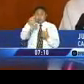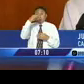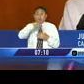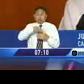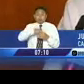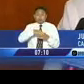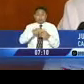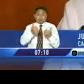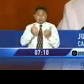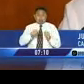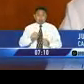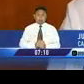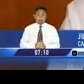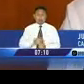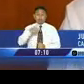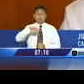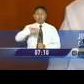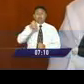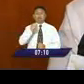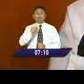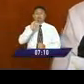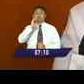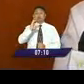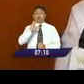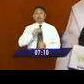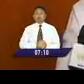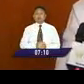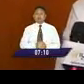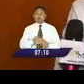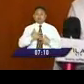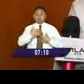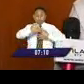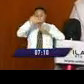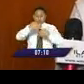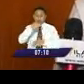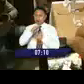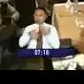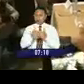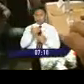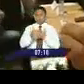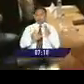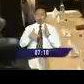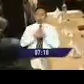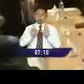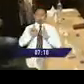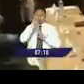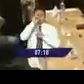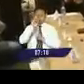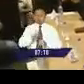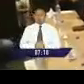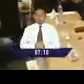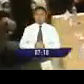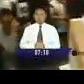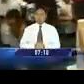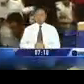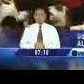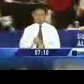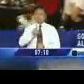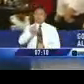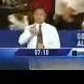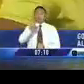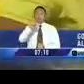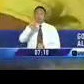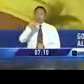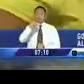elecciones seccionales para el Partido Social Cristiano, un partido que estamos cumpliendo todos los procesos de ley. Entre otros nombres, Daniela Hassan para